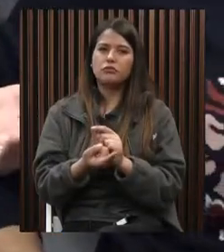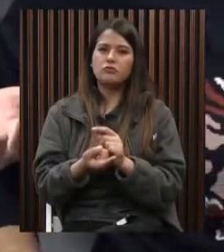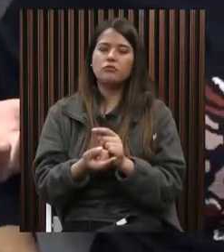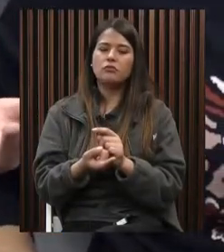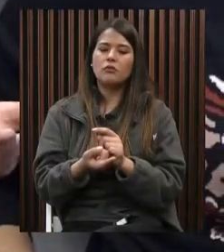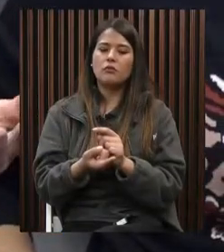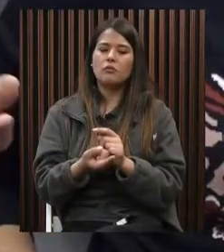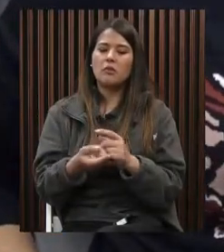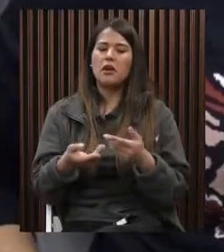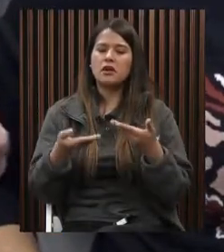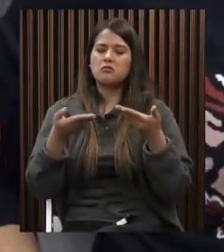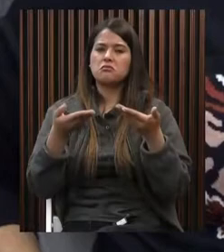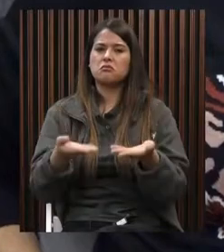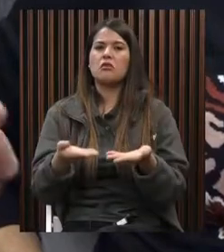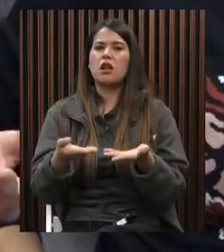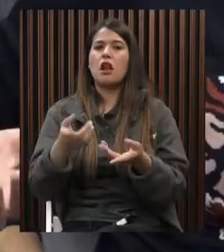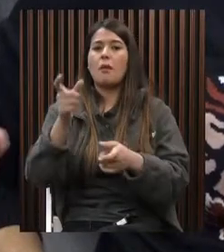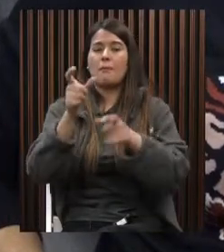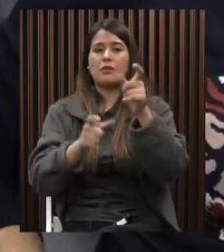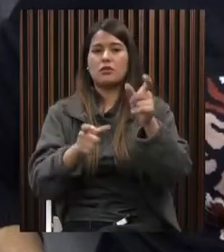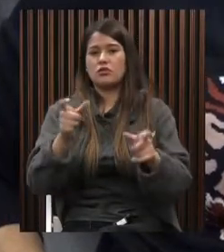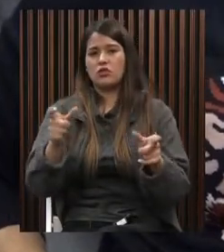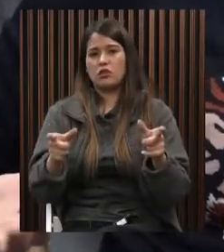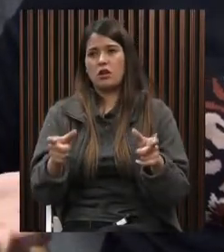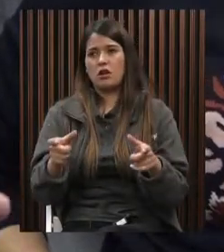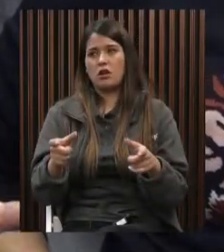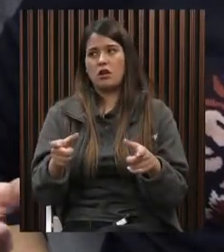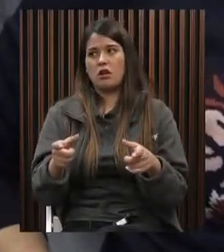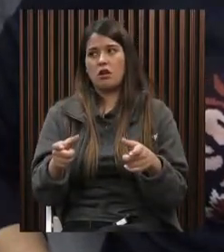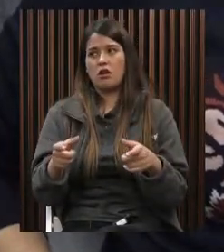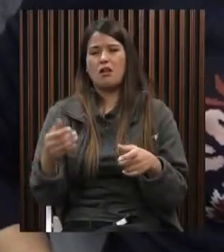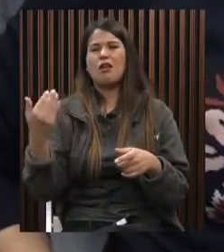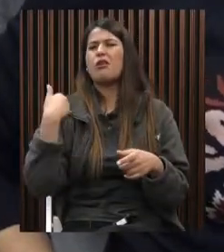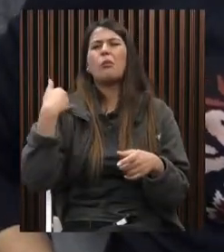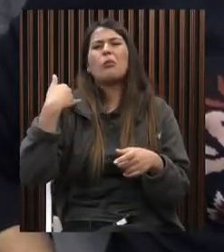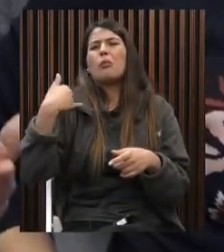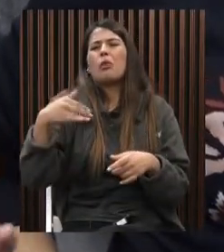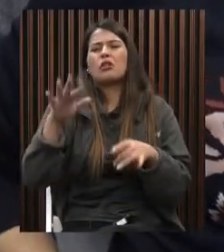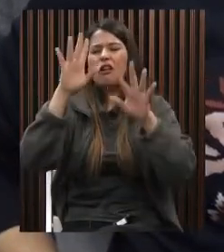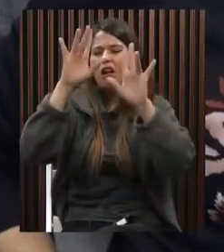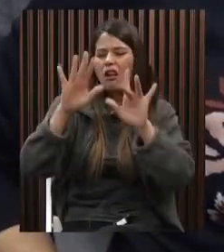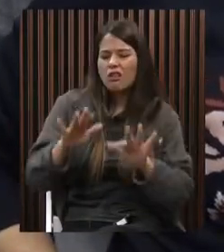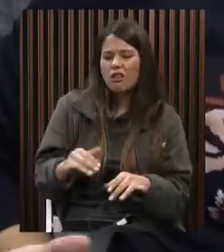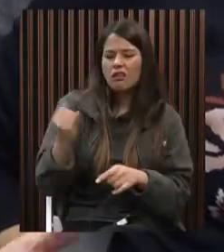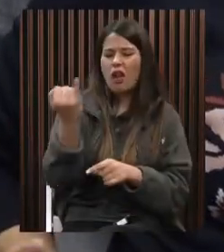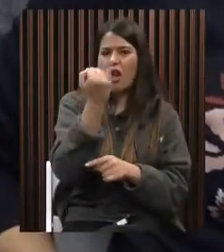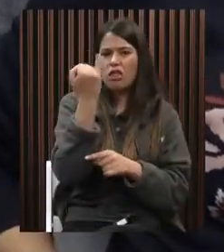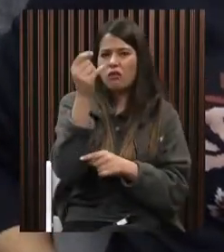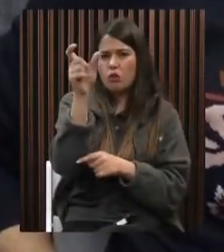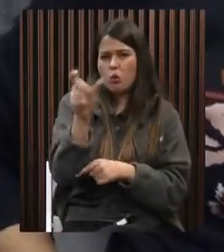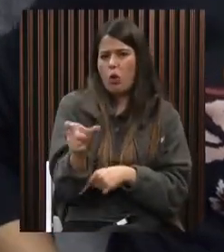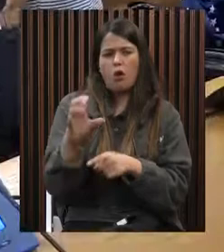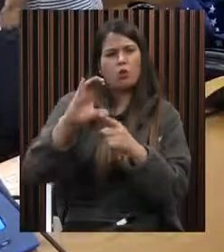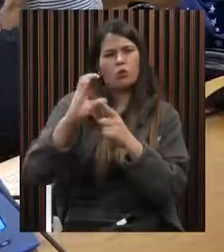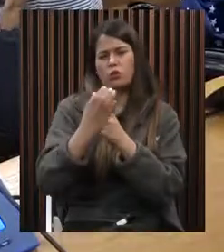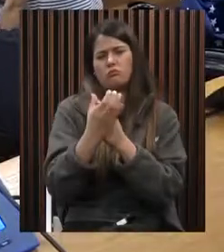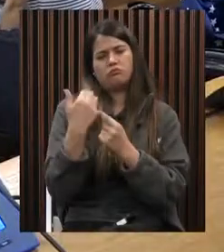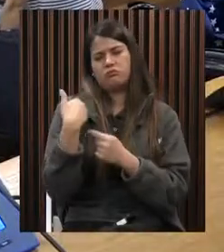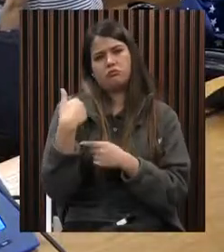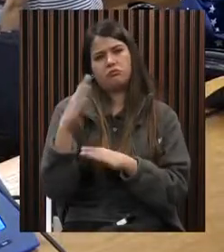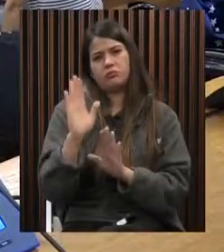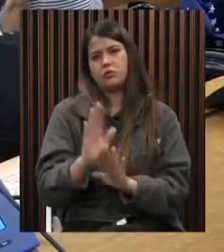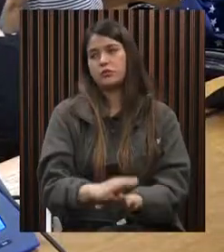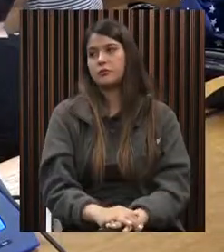para todas las personas, independiente, digamos, de sus capacidades y condiciones individuales y de la cultura, digamos. Gracias.